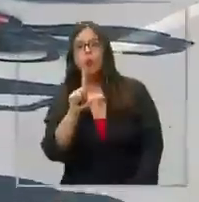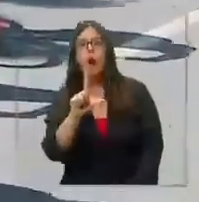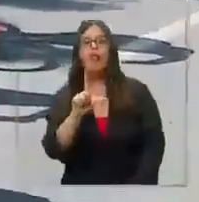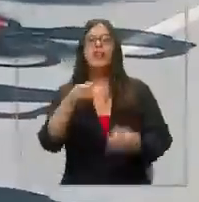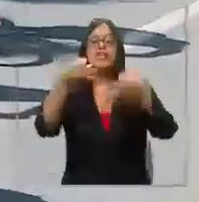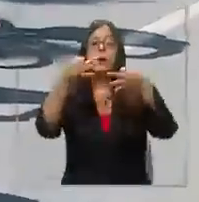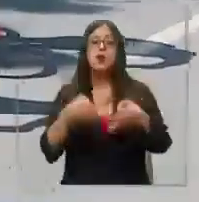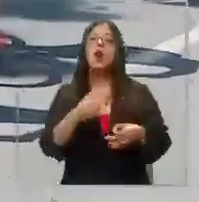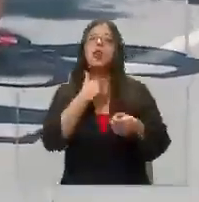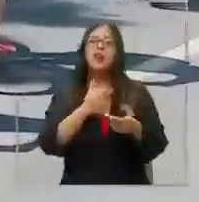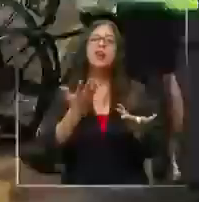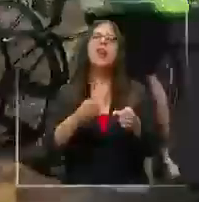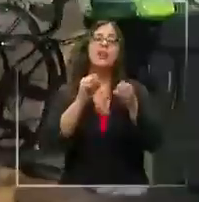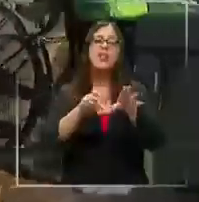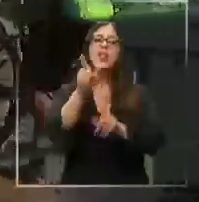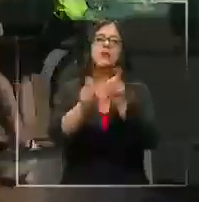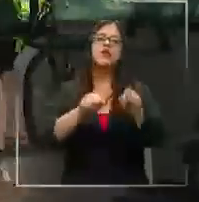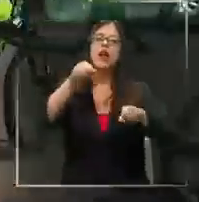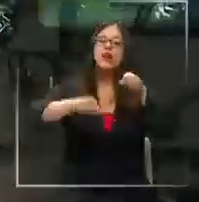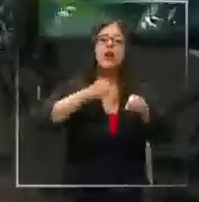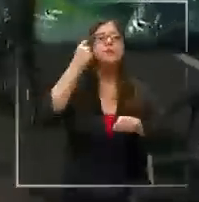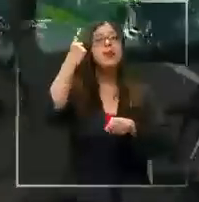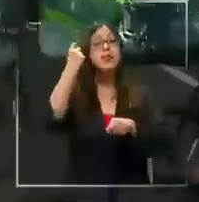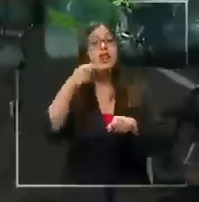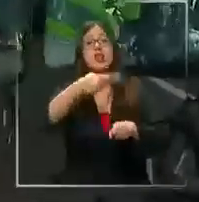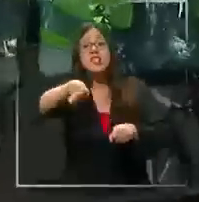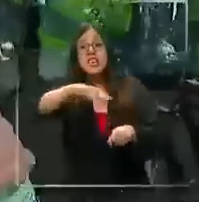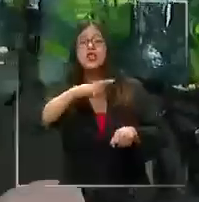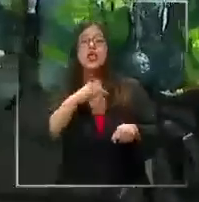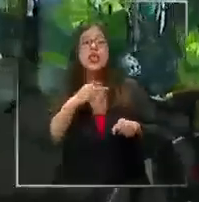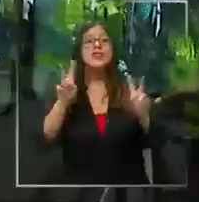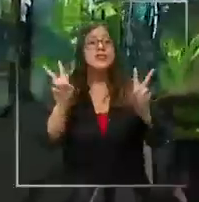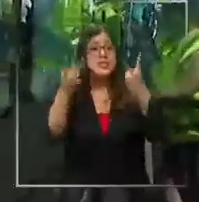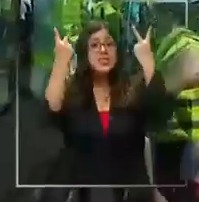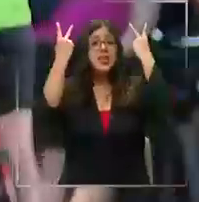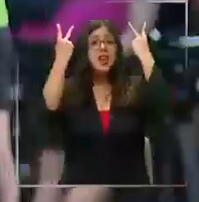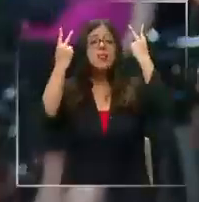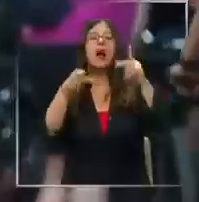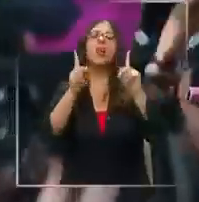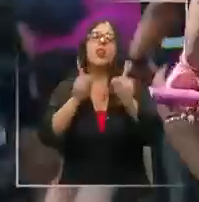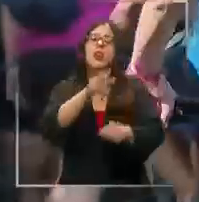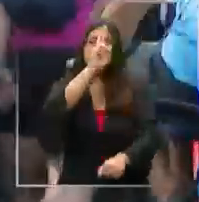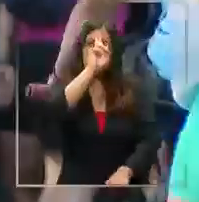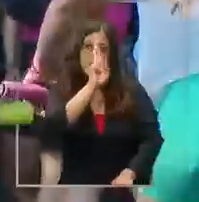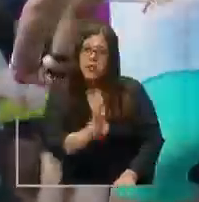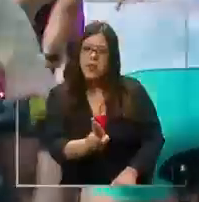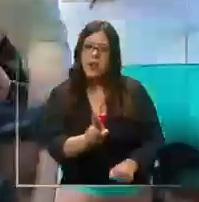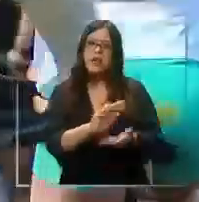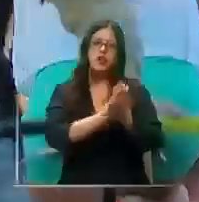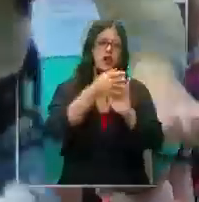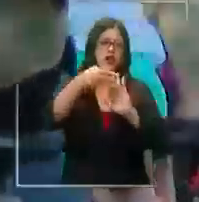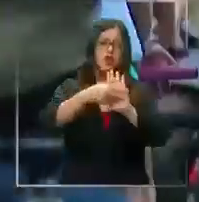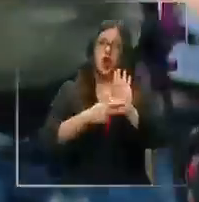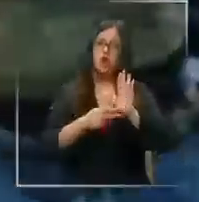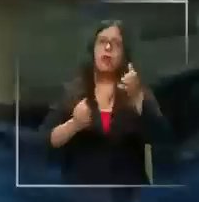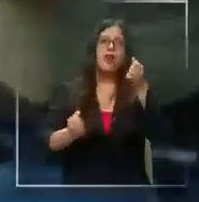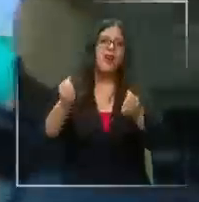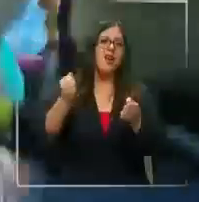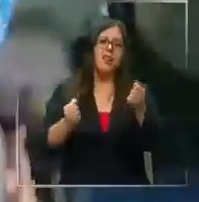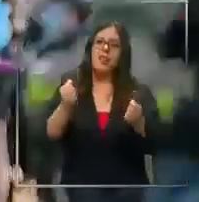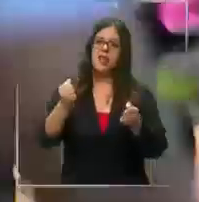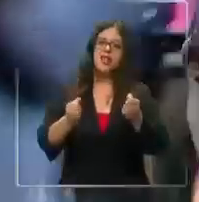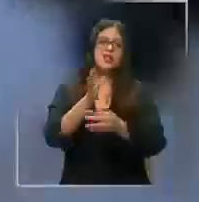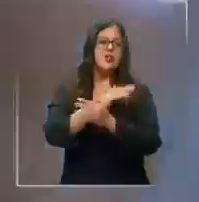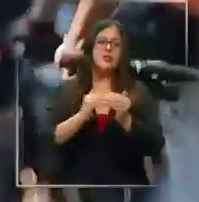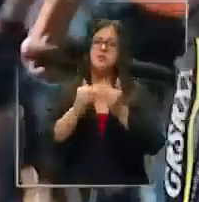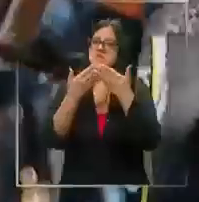a concientizar a los ciclistas para que comprendan que si quieren mantenerse sanos y salvos, deben respetar todas las normas del tránsito, al igual que